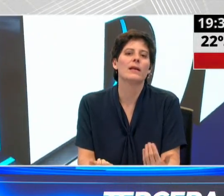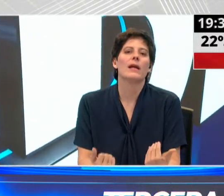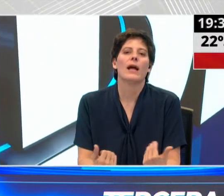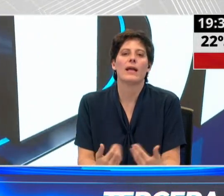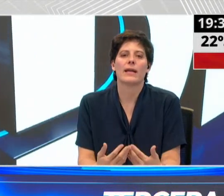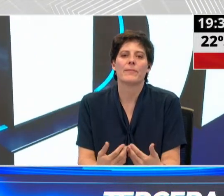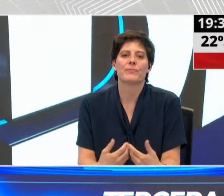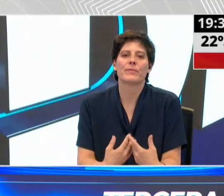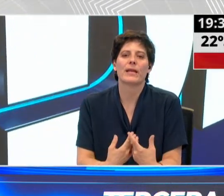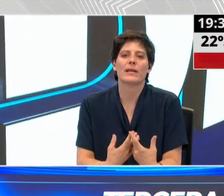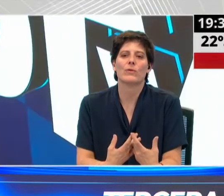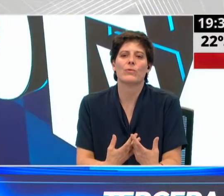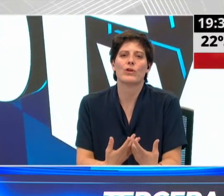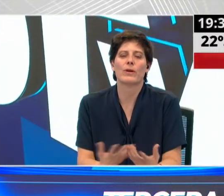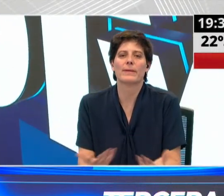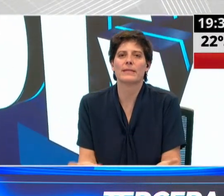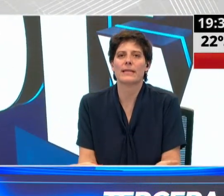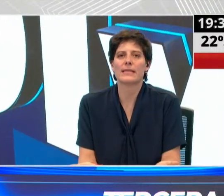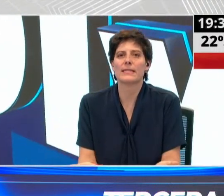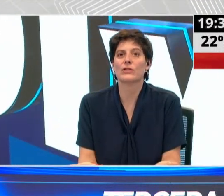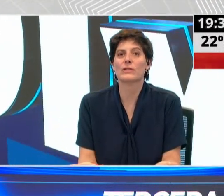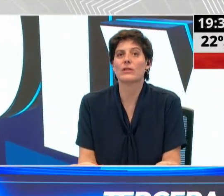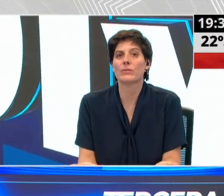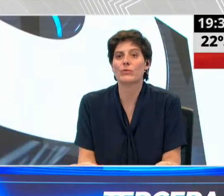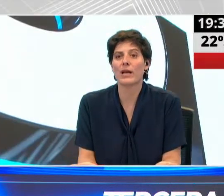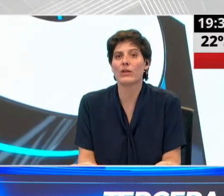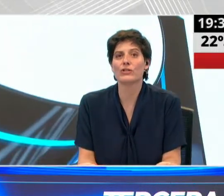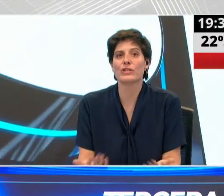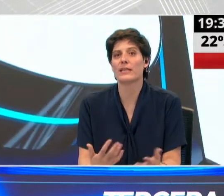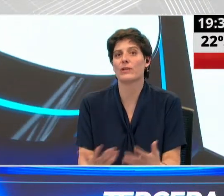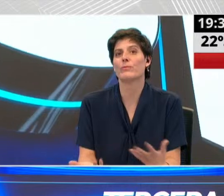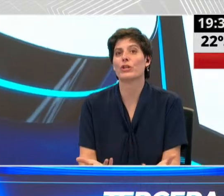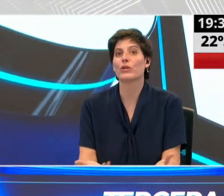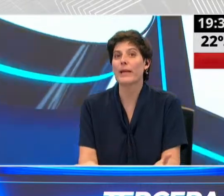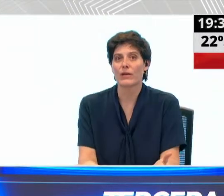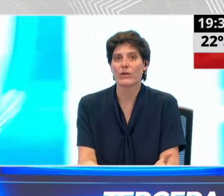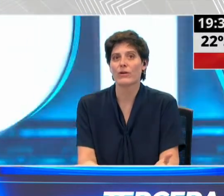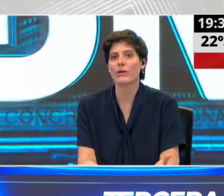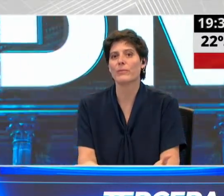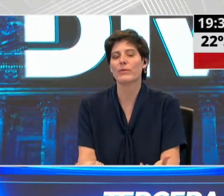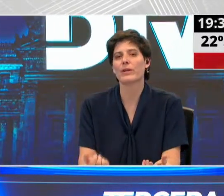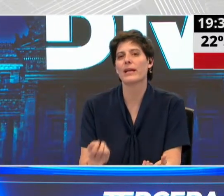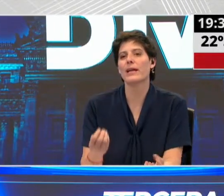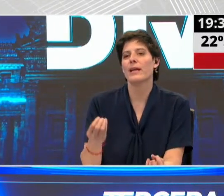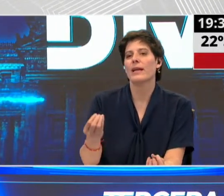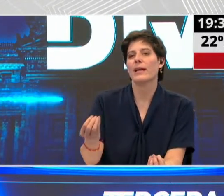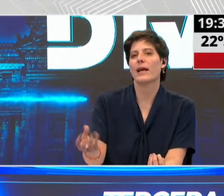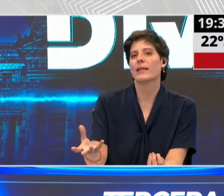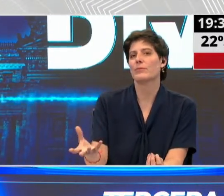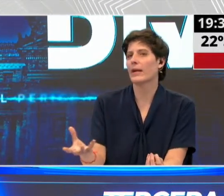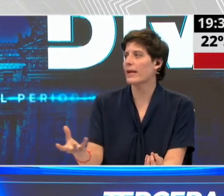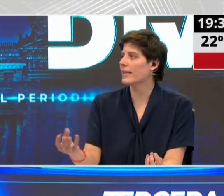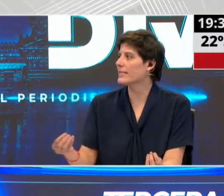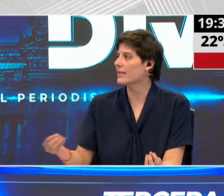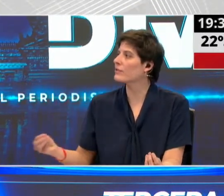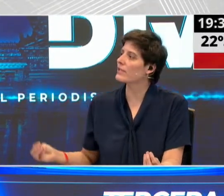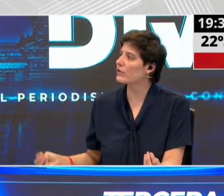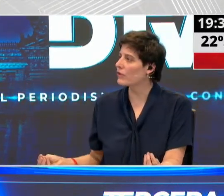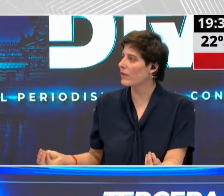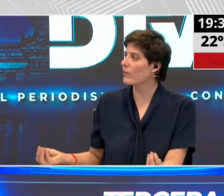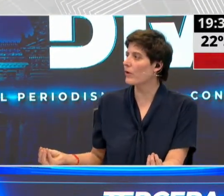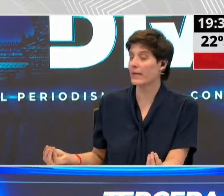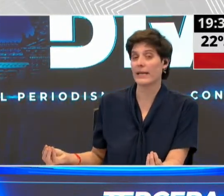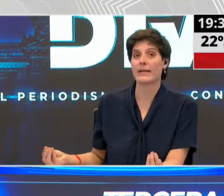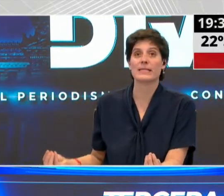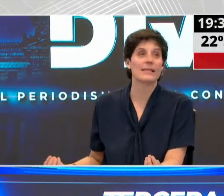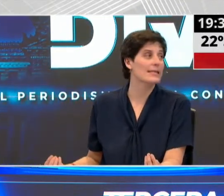físicamente. Unión por la Patria tenía 105 diputados, ya tiene un poquito menos, ¿no? Porque la diputada Caletti ya no se sentó